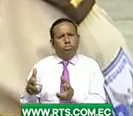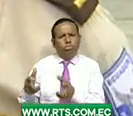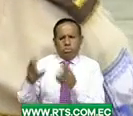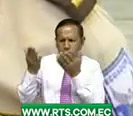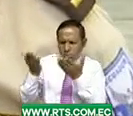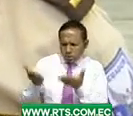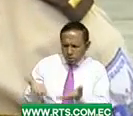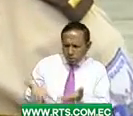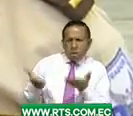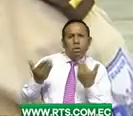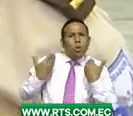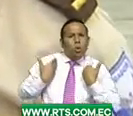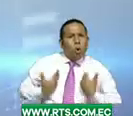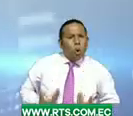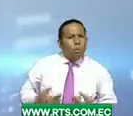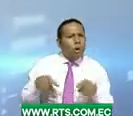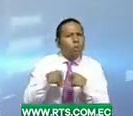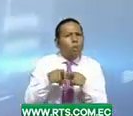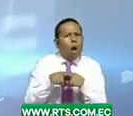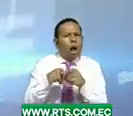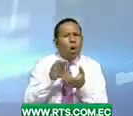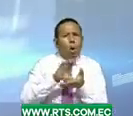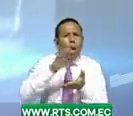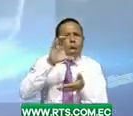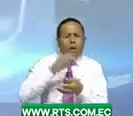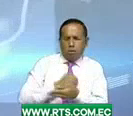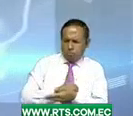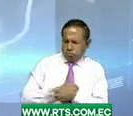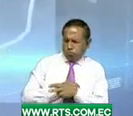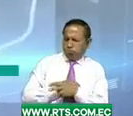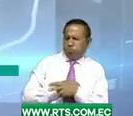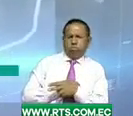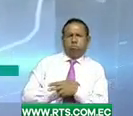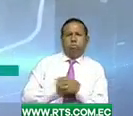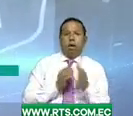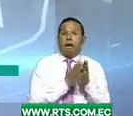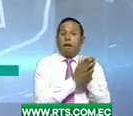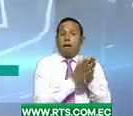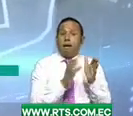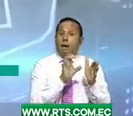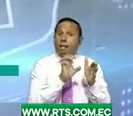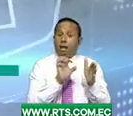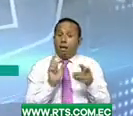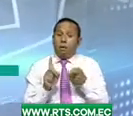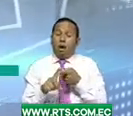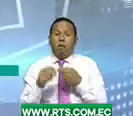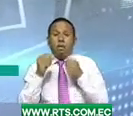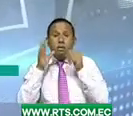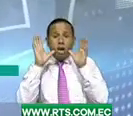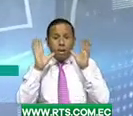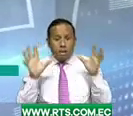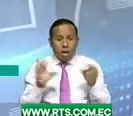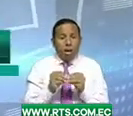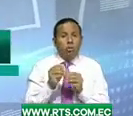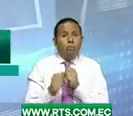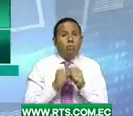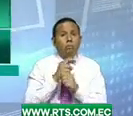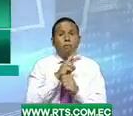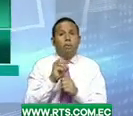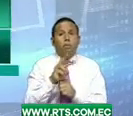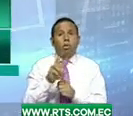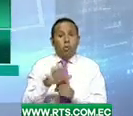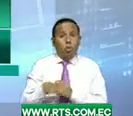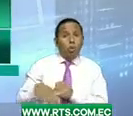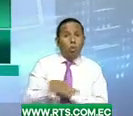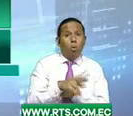uniforme de un colegio. Del 1 de enero al 14 de diciembre del presente año, en el distrito Nueva Prosperina